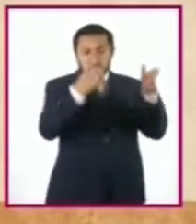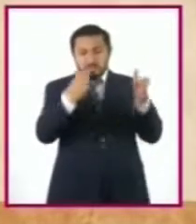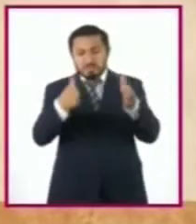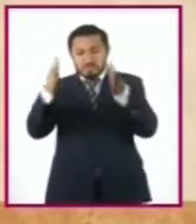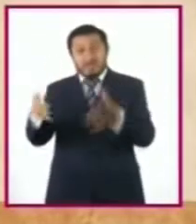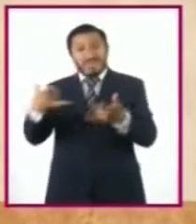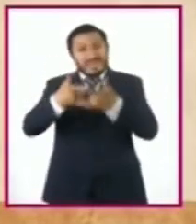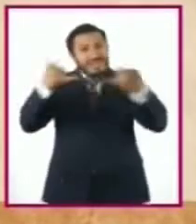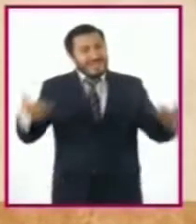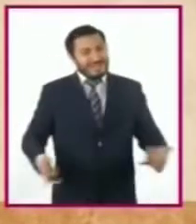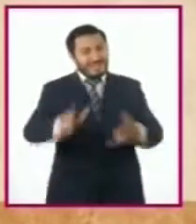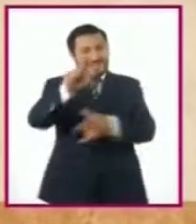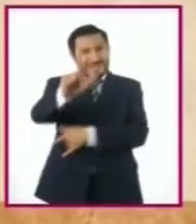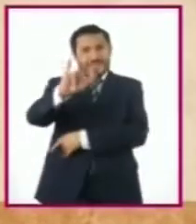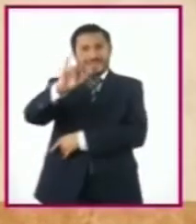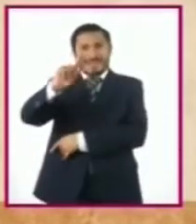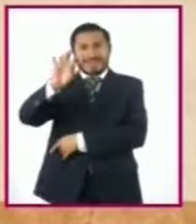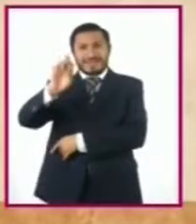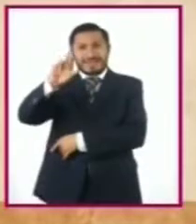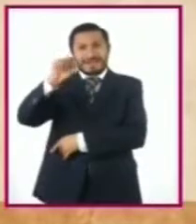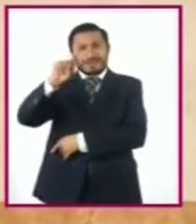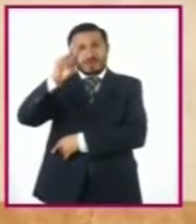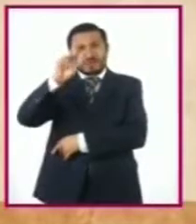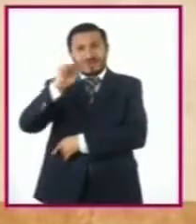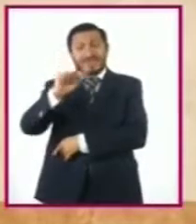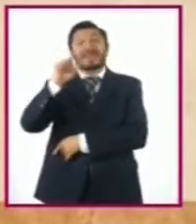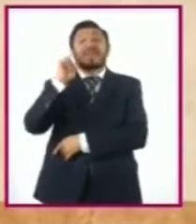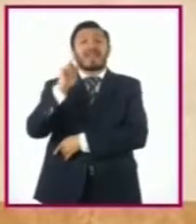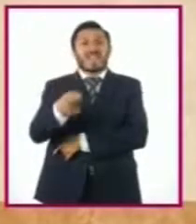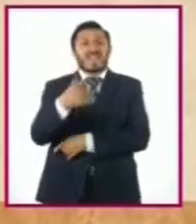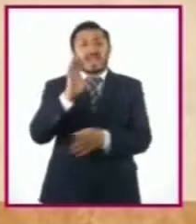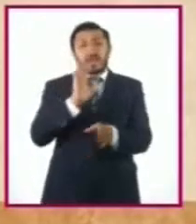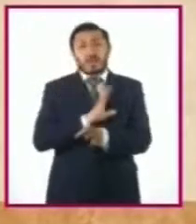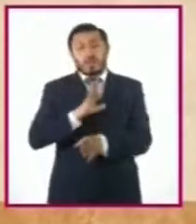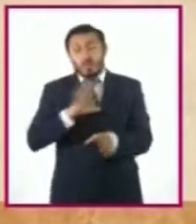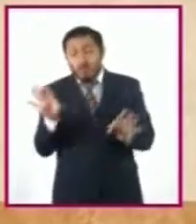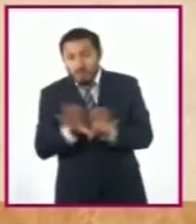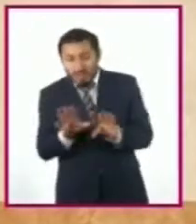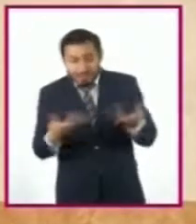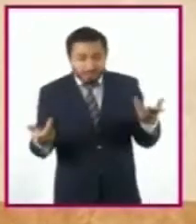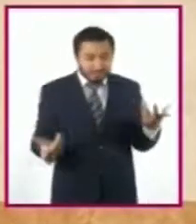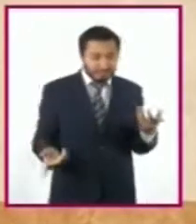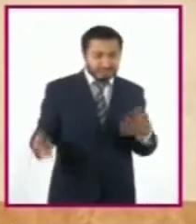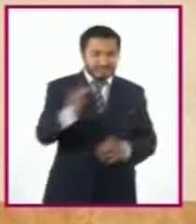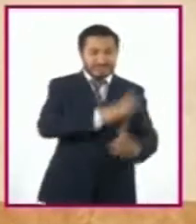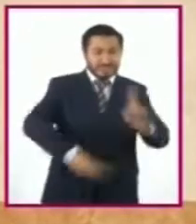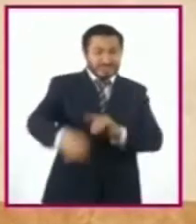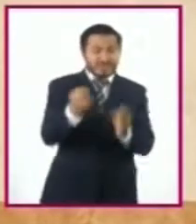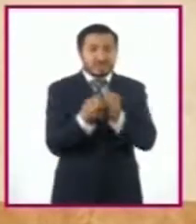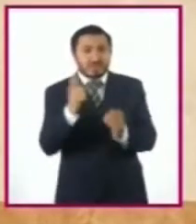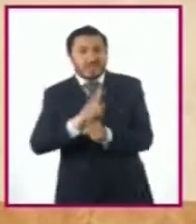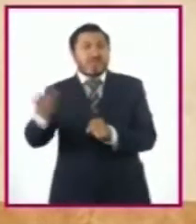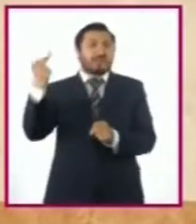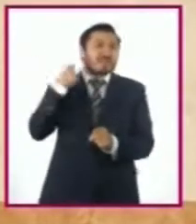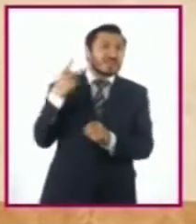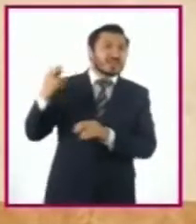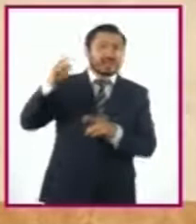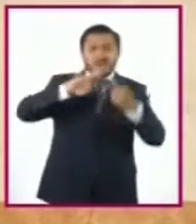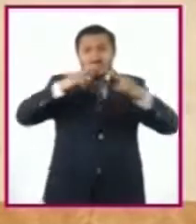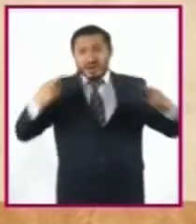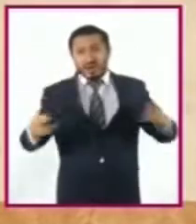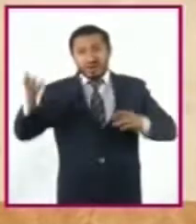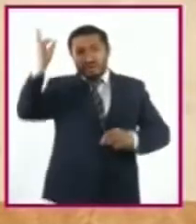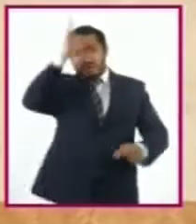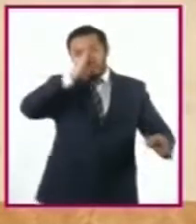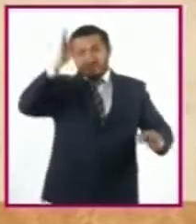la historia de la literatura. Cada movimiento refleja el contexto social, político, religioso, filosófico e